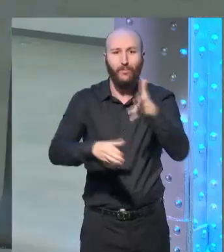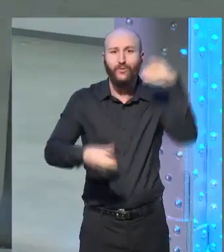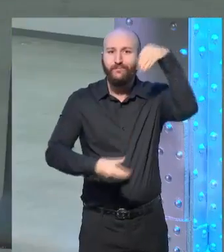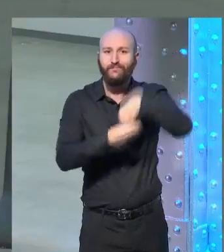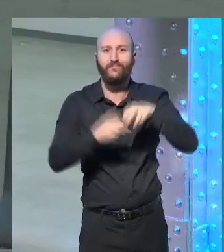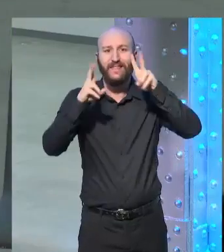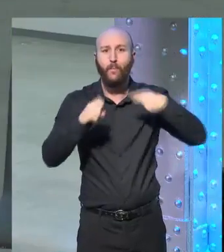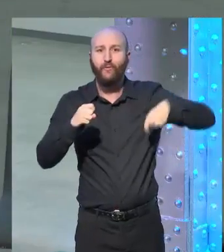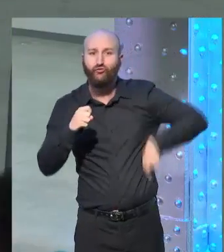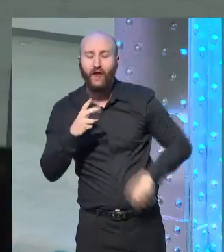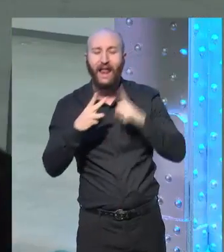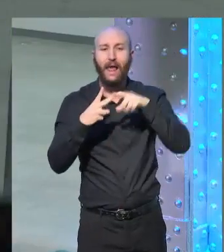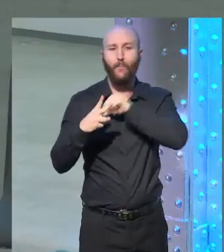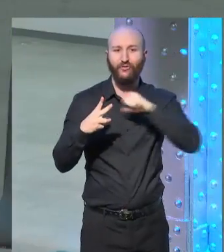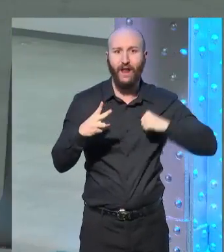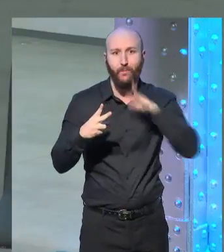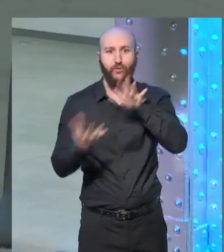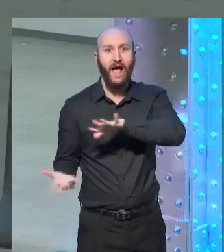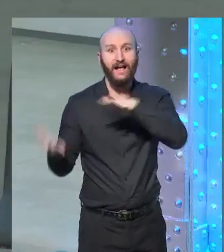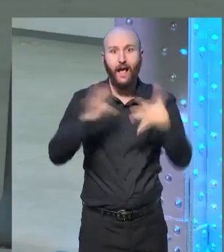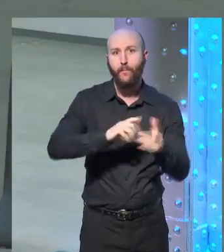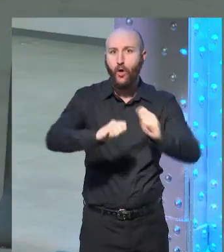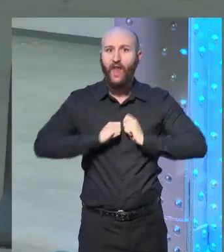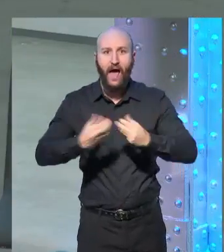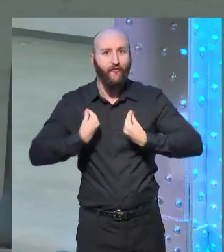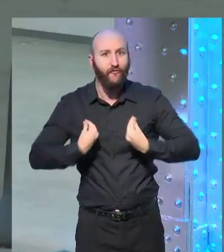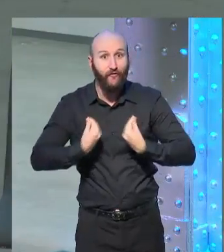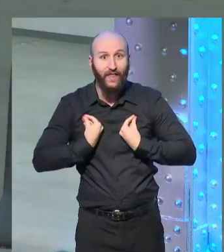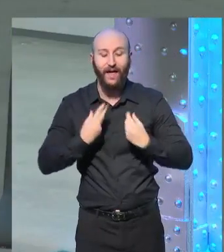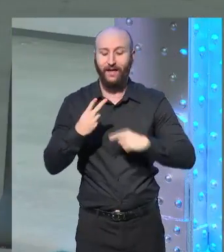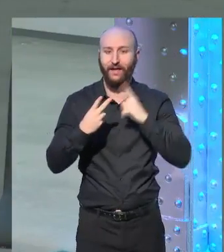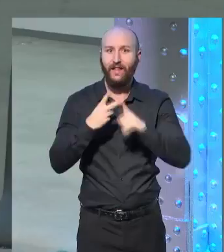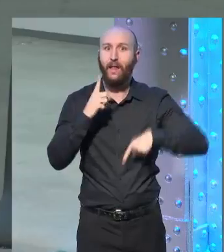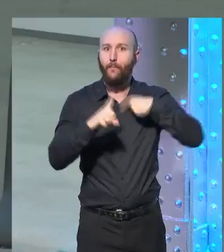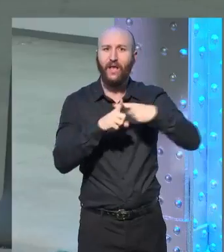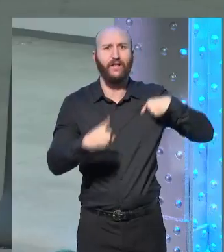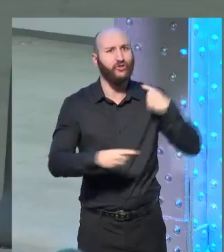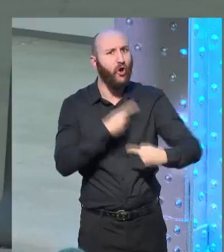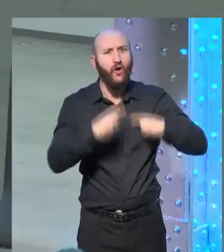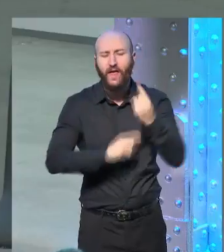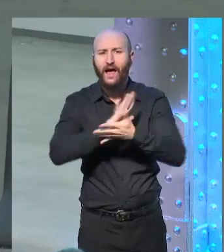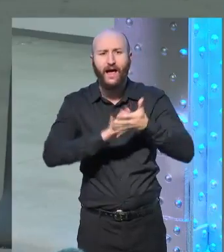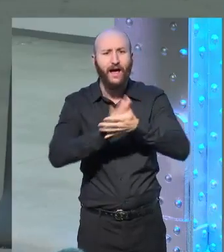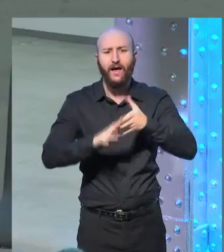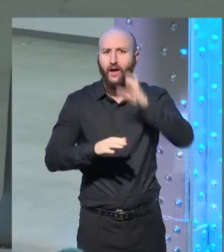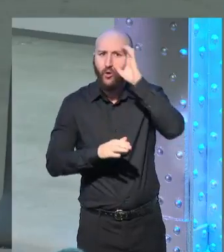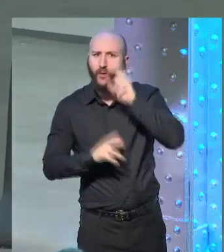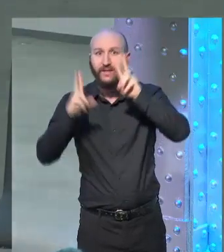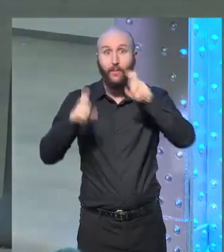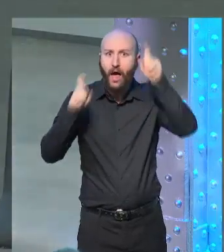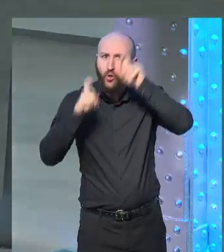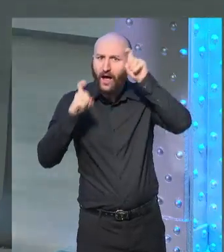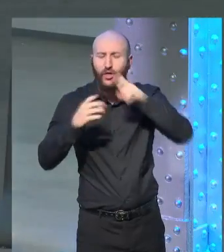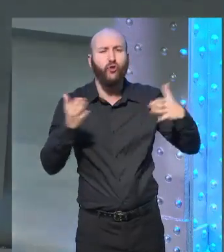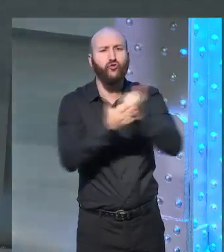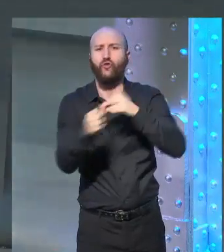mundo profesional, en el mundo personal, por el cambio que provoca en nuestras vidas. Y todos los días oímos hablar de temas que tienen que ver con educación en